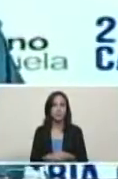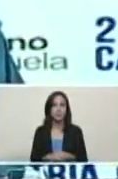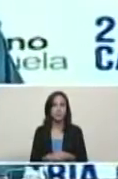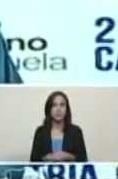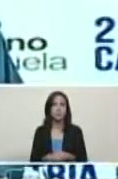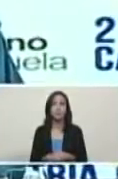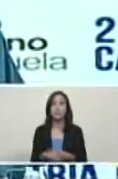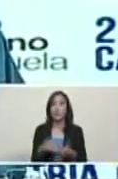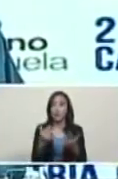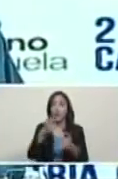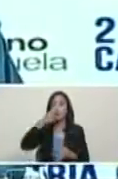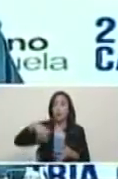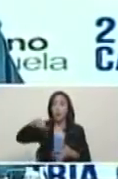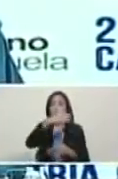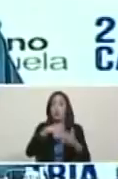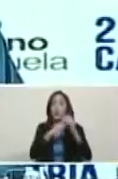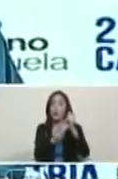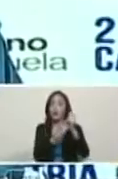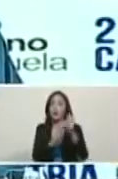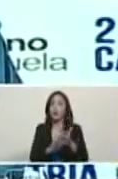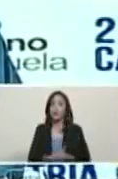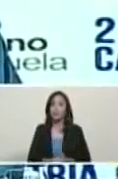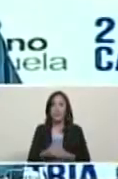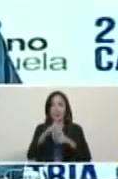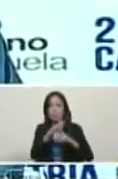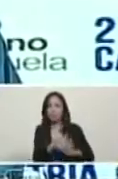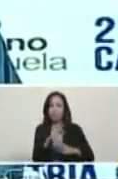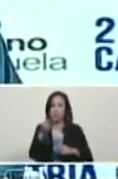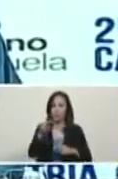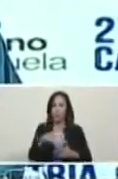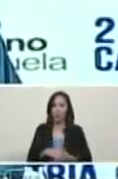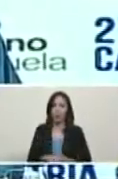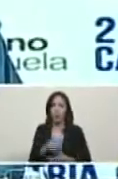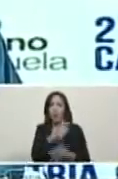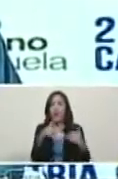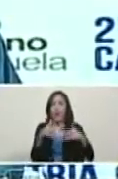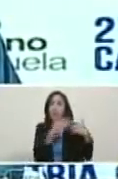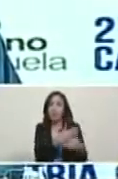Tiene la voz el pueblo. El imperialismo